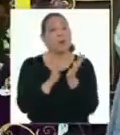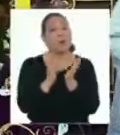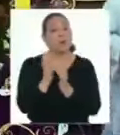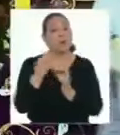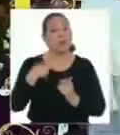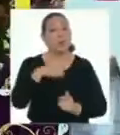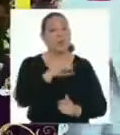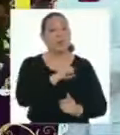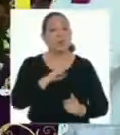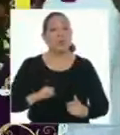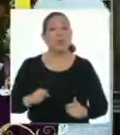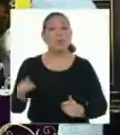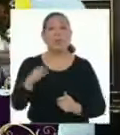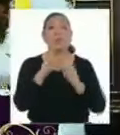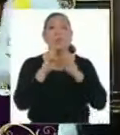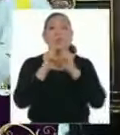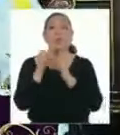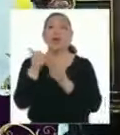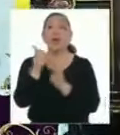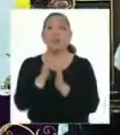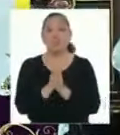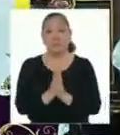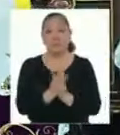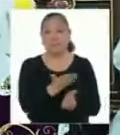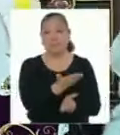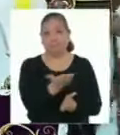nuestro Señor. Amén.